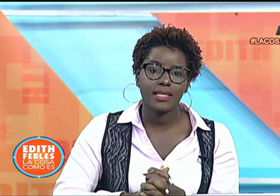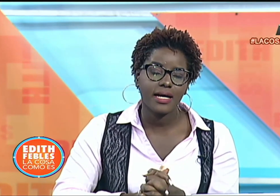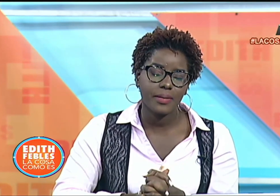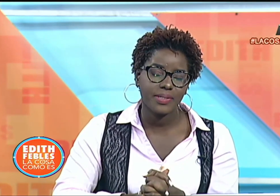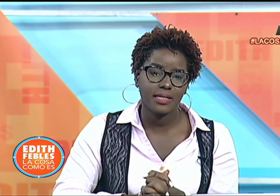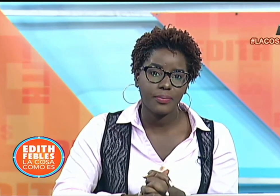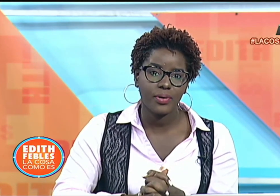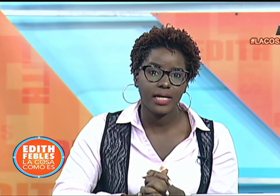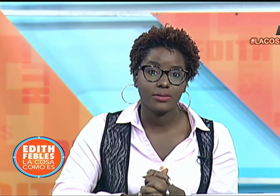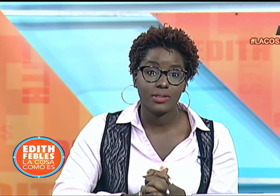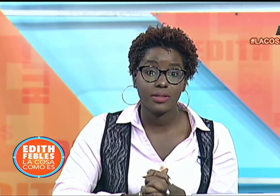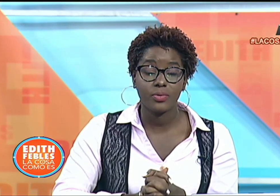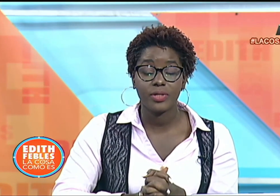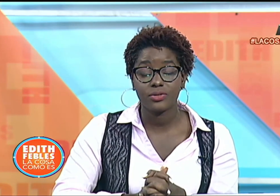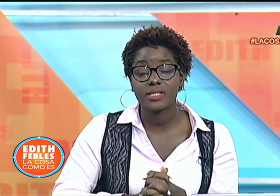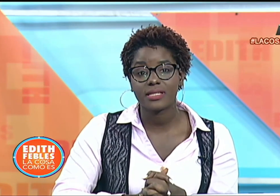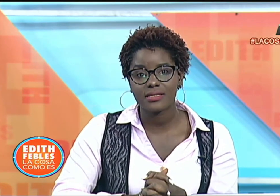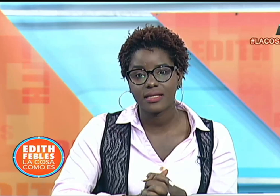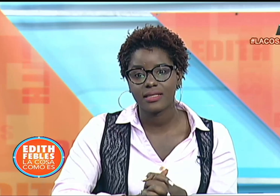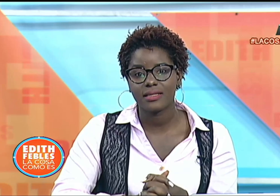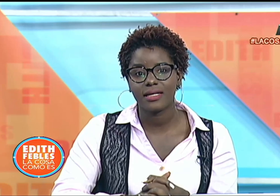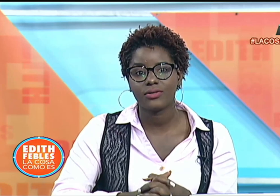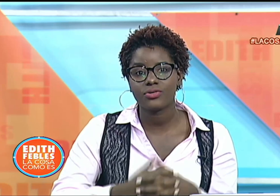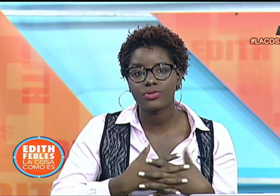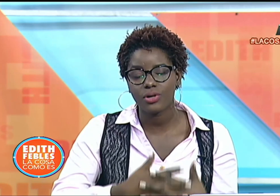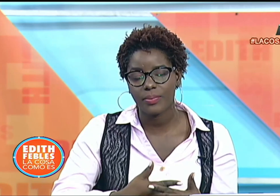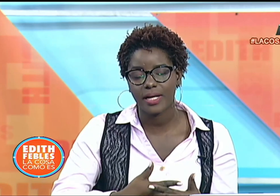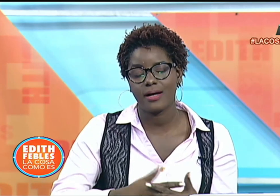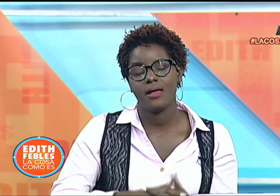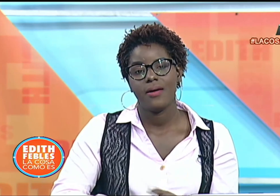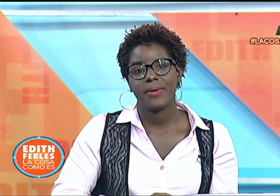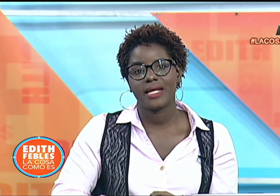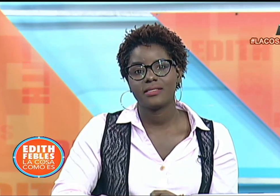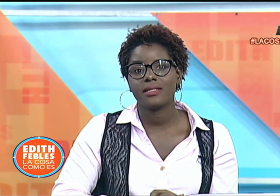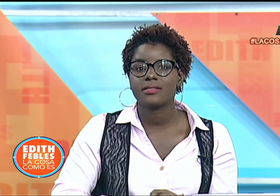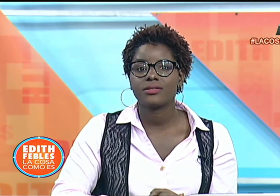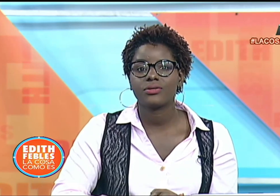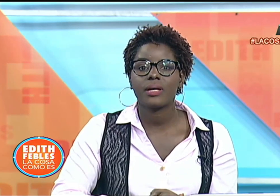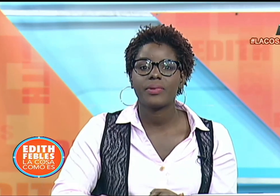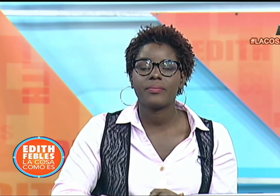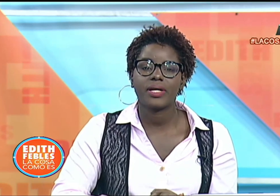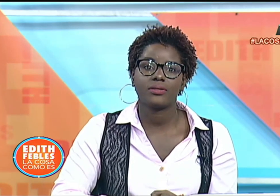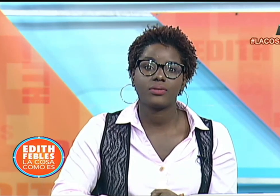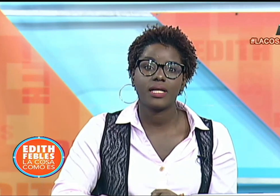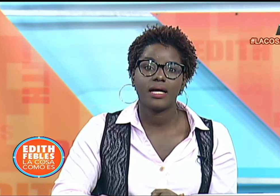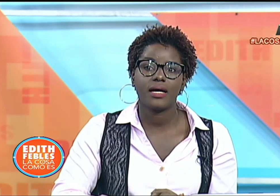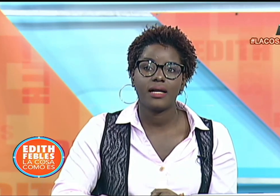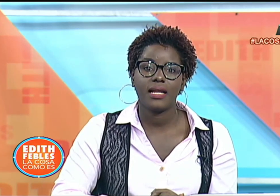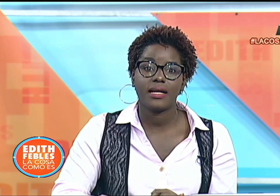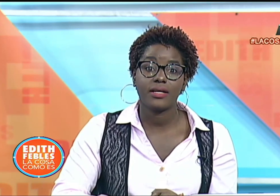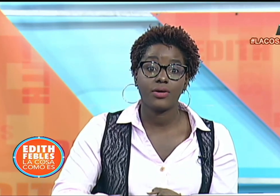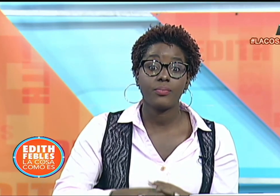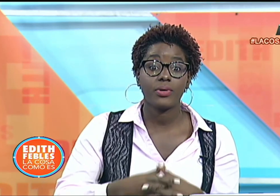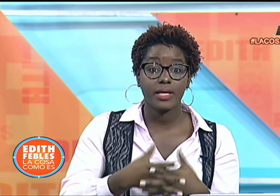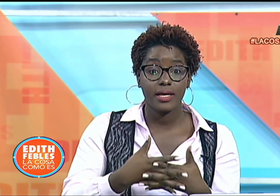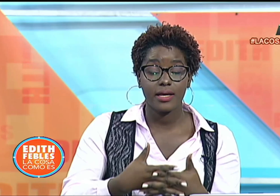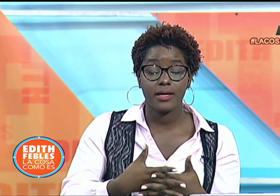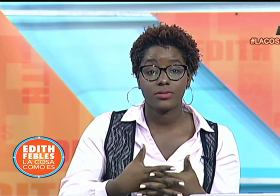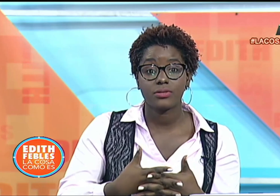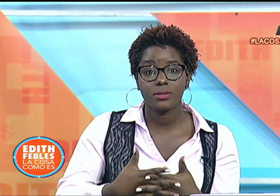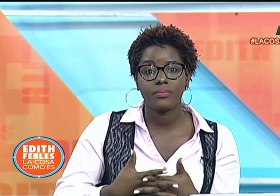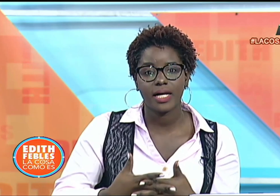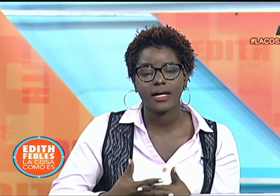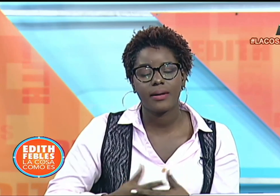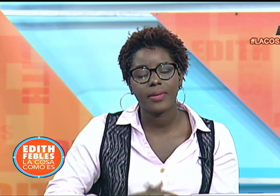quería dejar pasar por alto este momento que es trascendental no solo para Chile, sino también para toda la región, porque